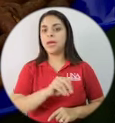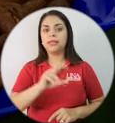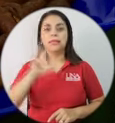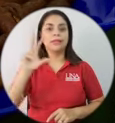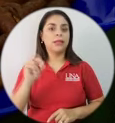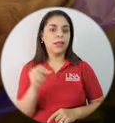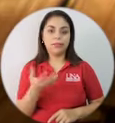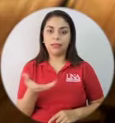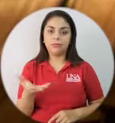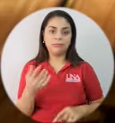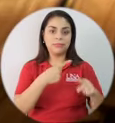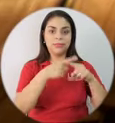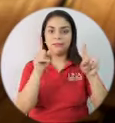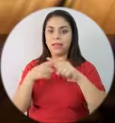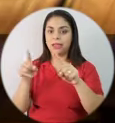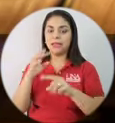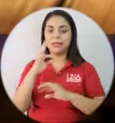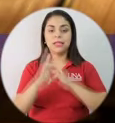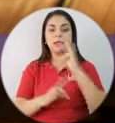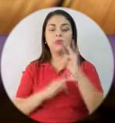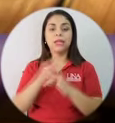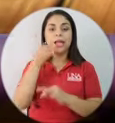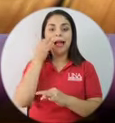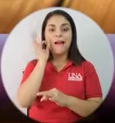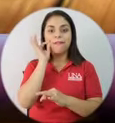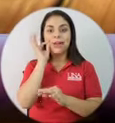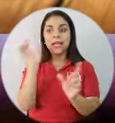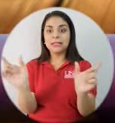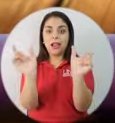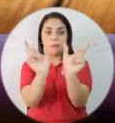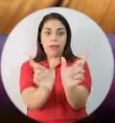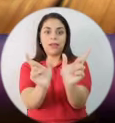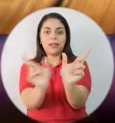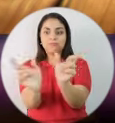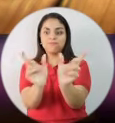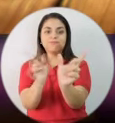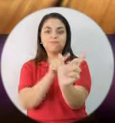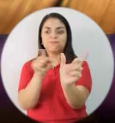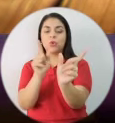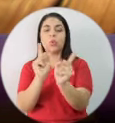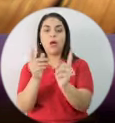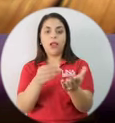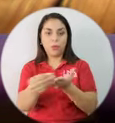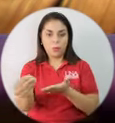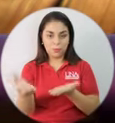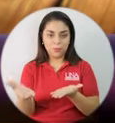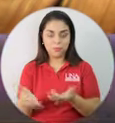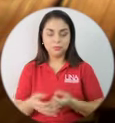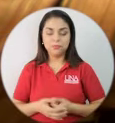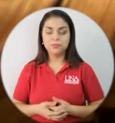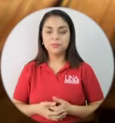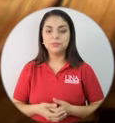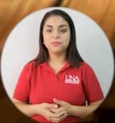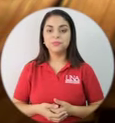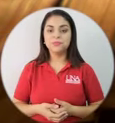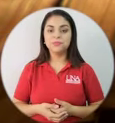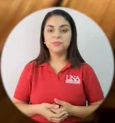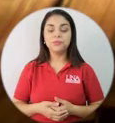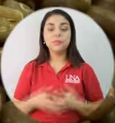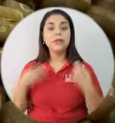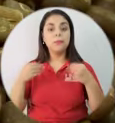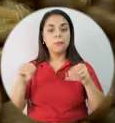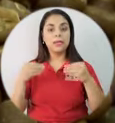otros 20, 30 diferentes tipos de café que están a la par en el mercado en el que lo estoy comprando